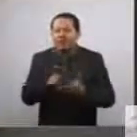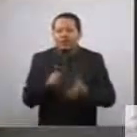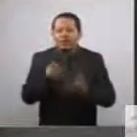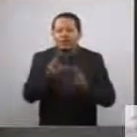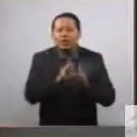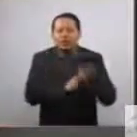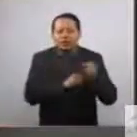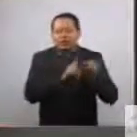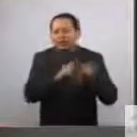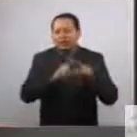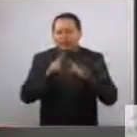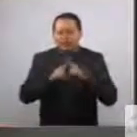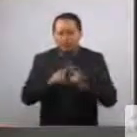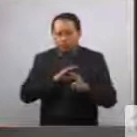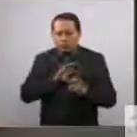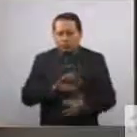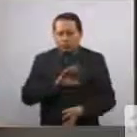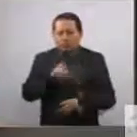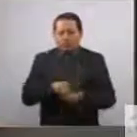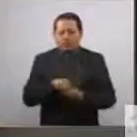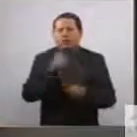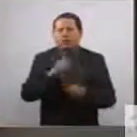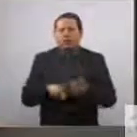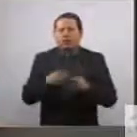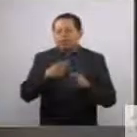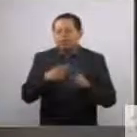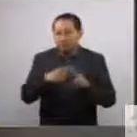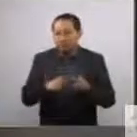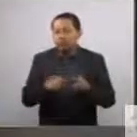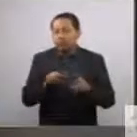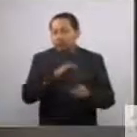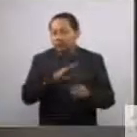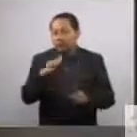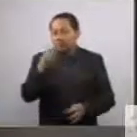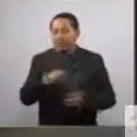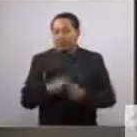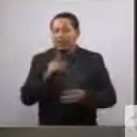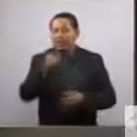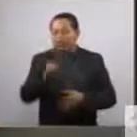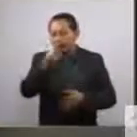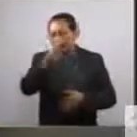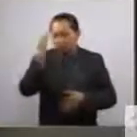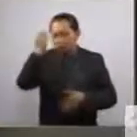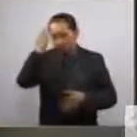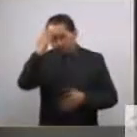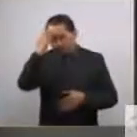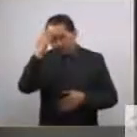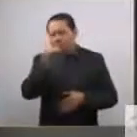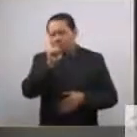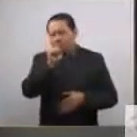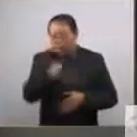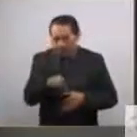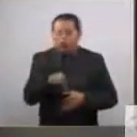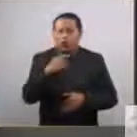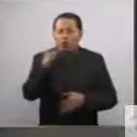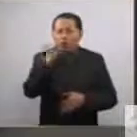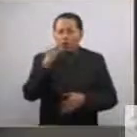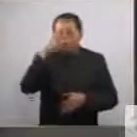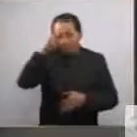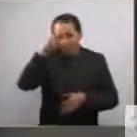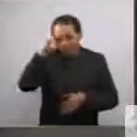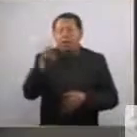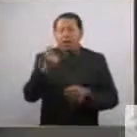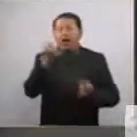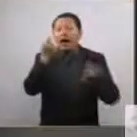han integrado de alguna u otra forma, explícita o implícitamente, el reconocimiento de las lenguas indígenas. Algunos